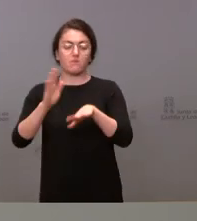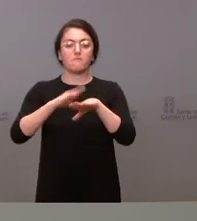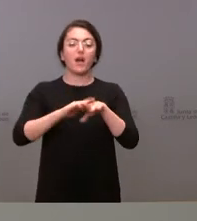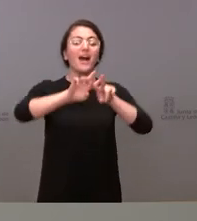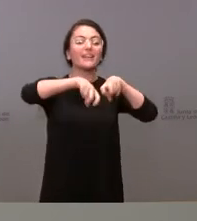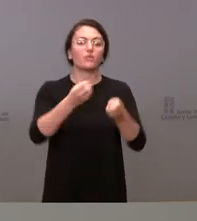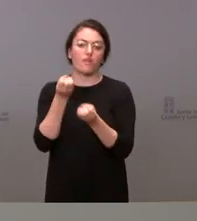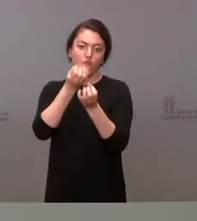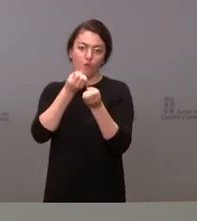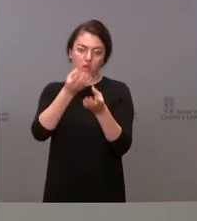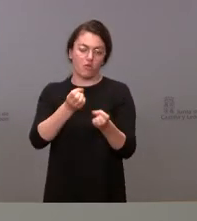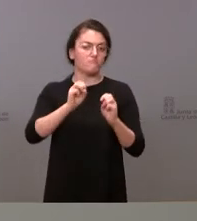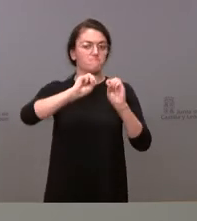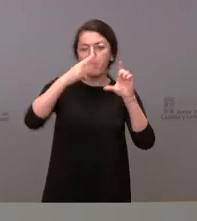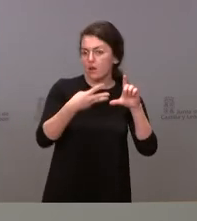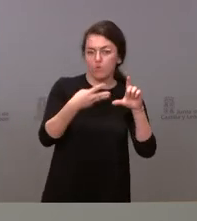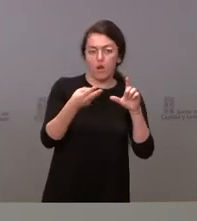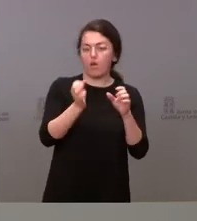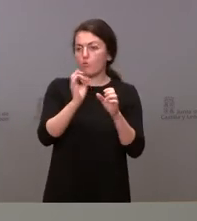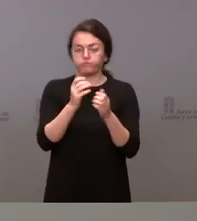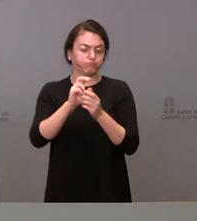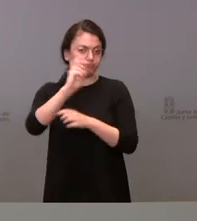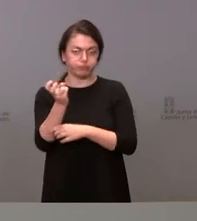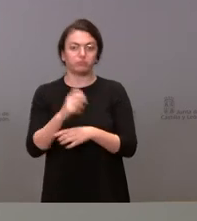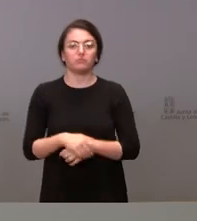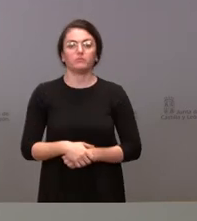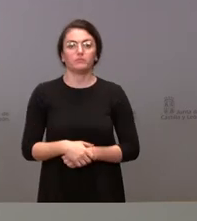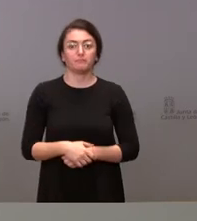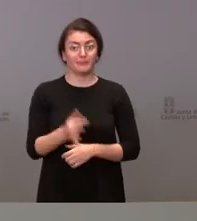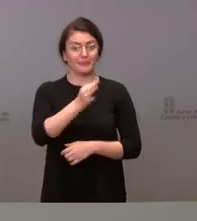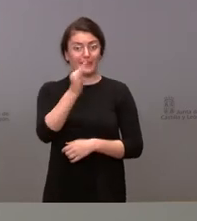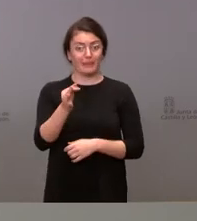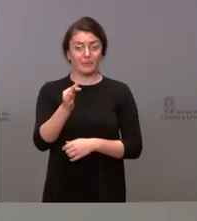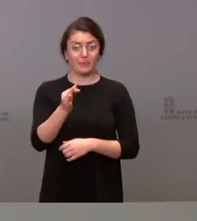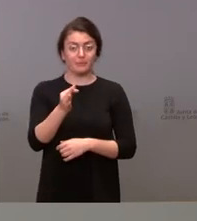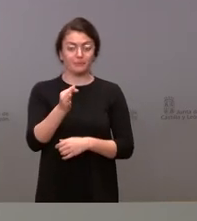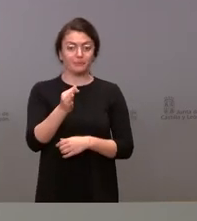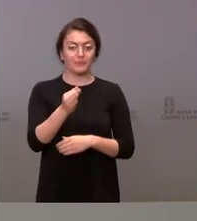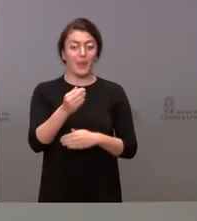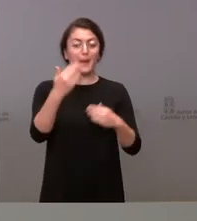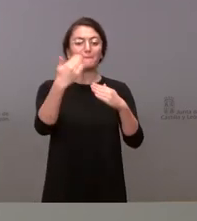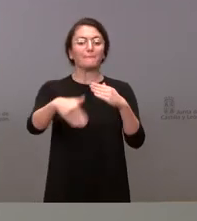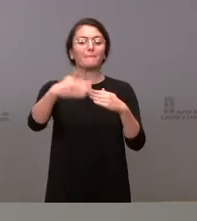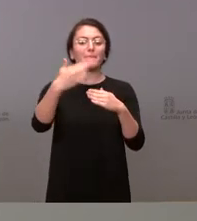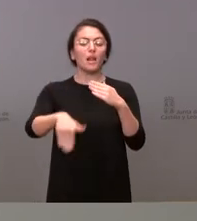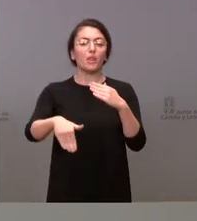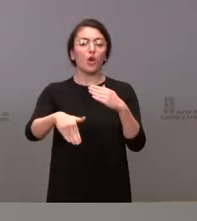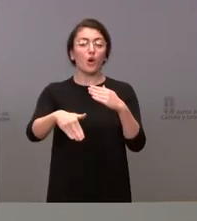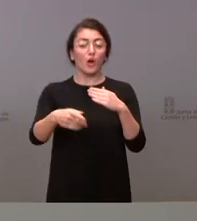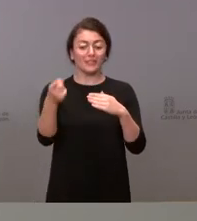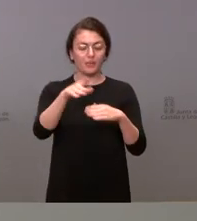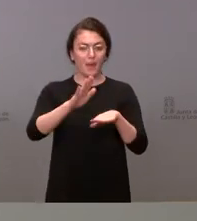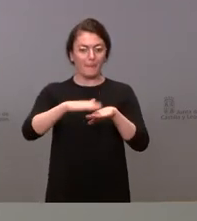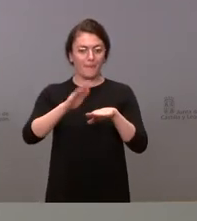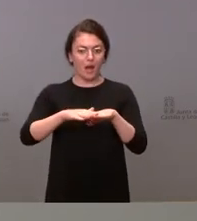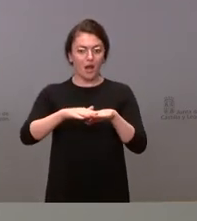en sus portales, en sus páginas web. Y, además, existirán plazos holgados, como decía antes también, para la entrada en